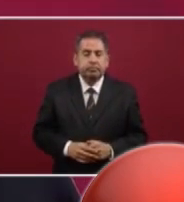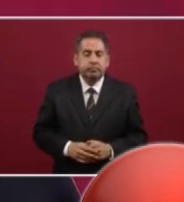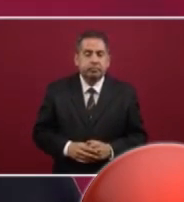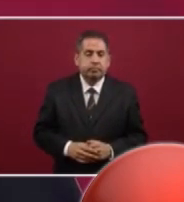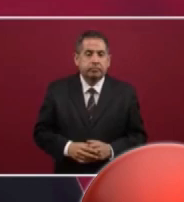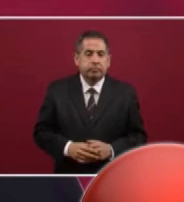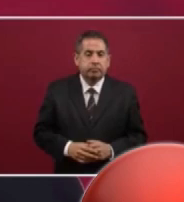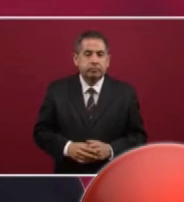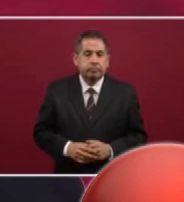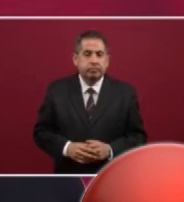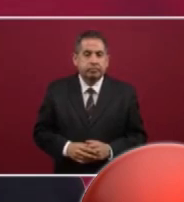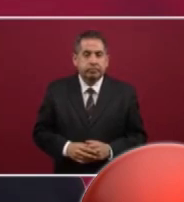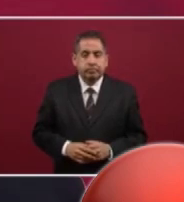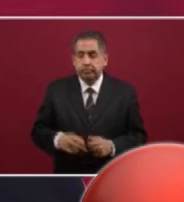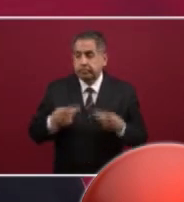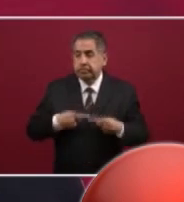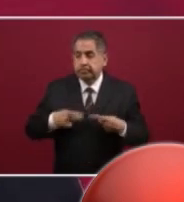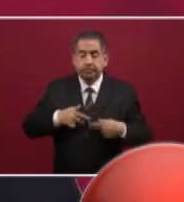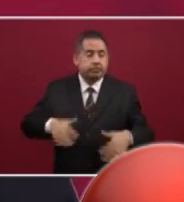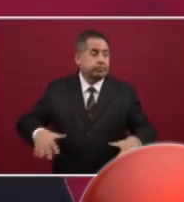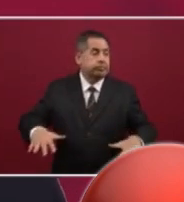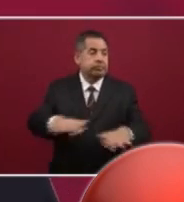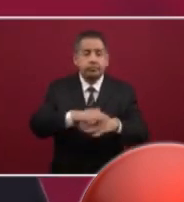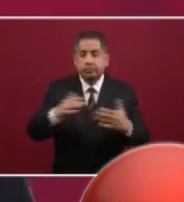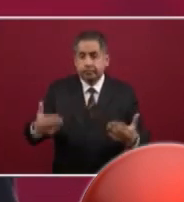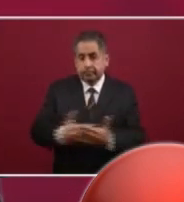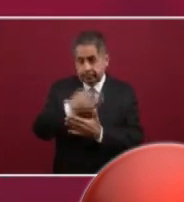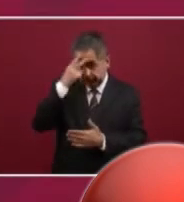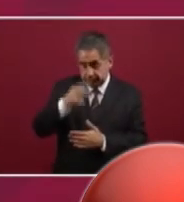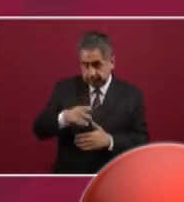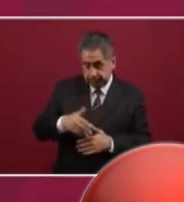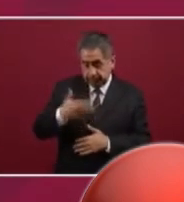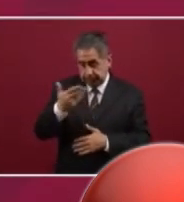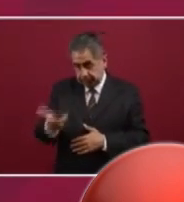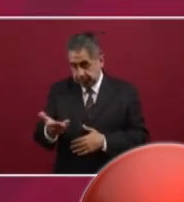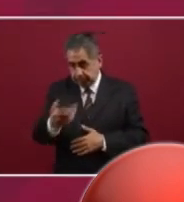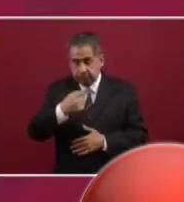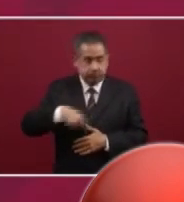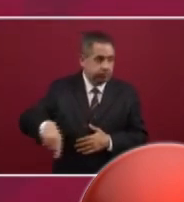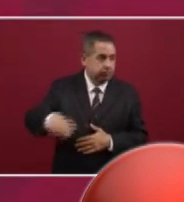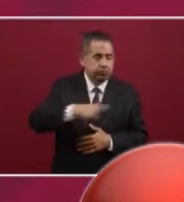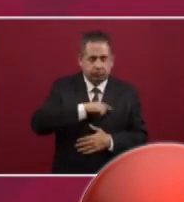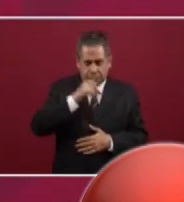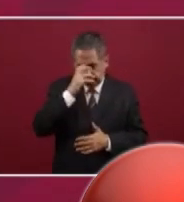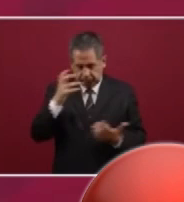Pedirles a todos los mexicanos que actuemos